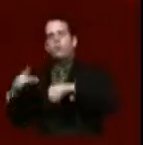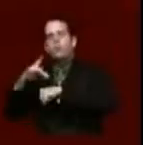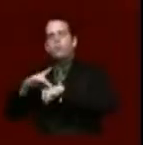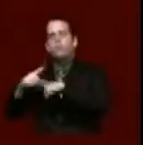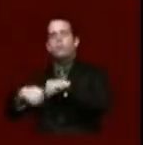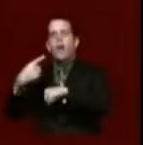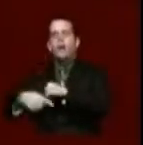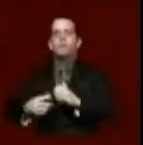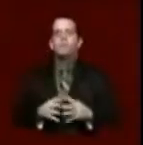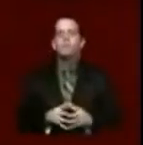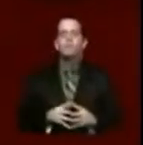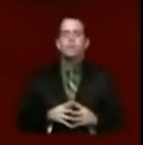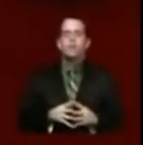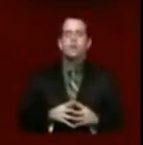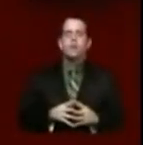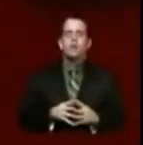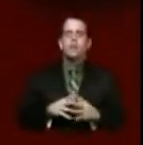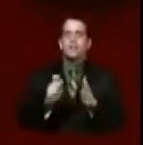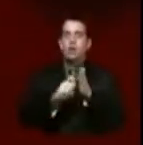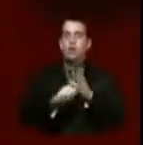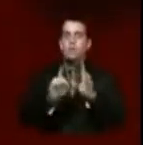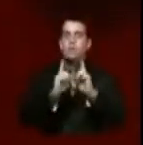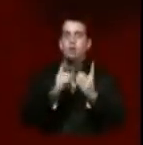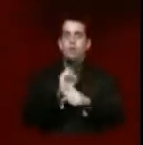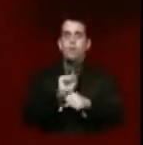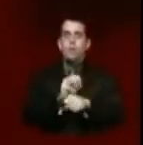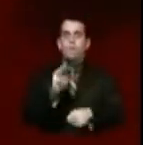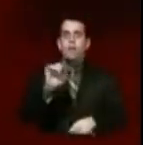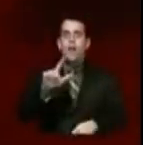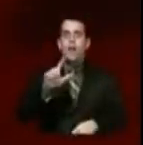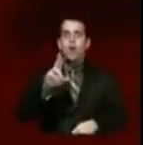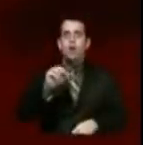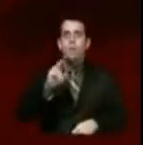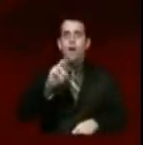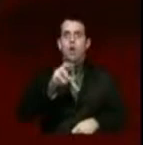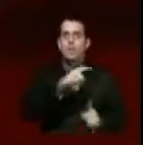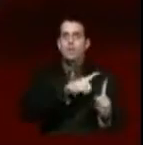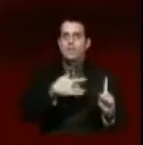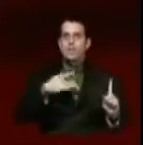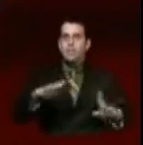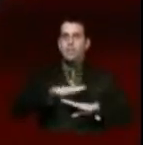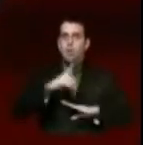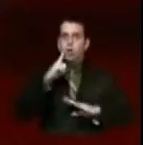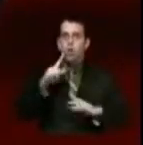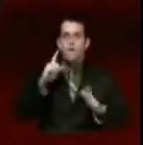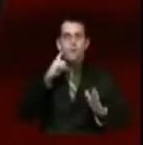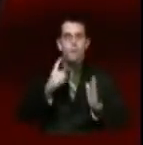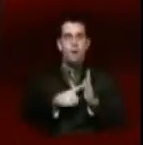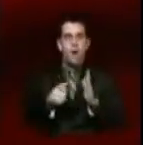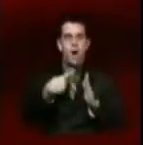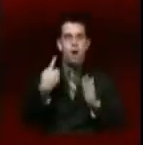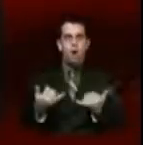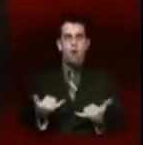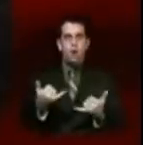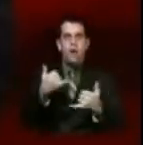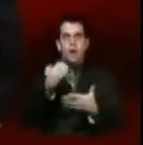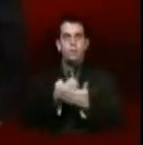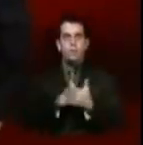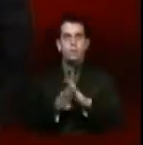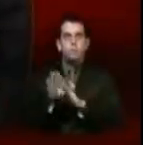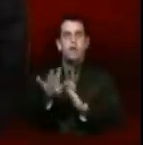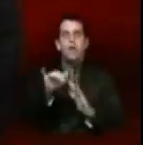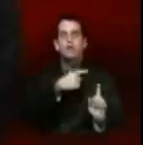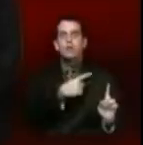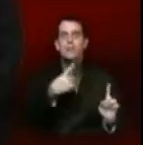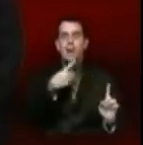Por su parte, el secretario del Departamento del Trabajo, Miguel Romero, dijo sentirse satisfecho con los índices económicos de la isla al tiempo que atribuyó este logro a